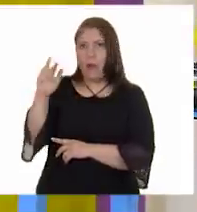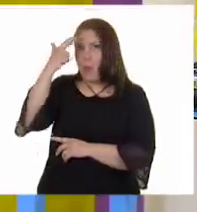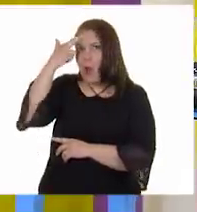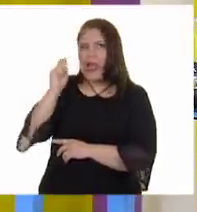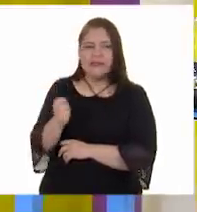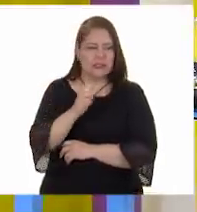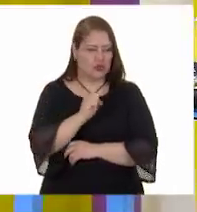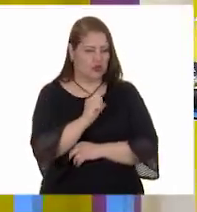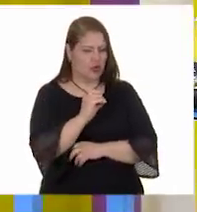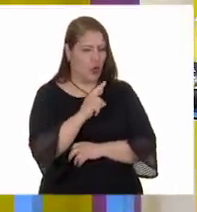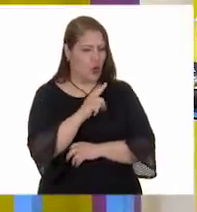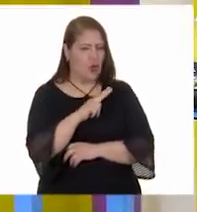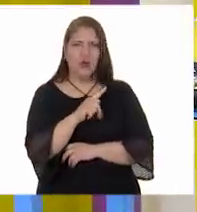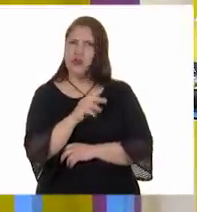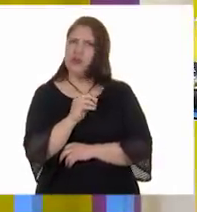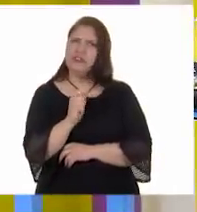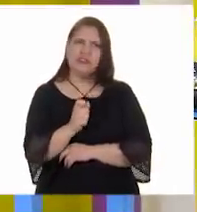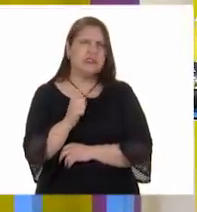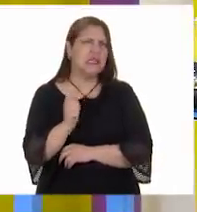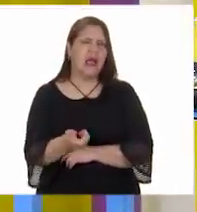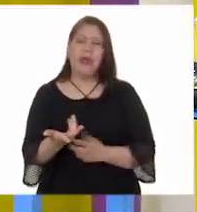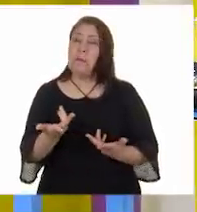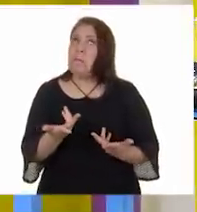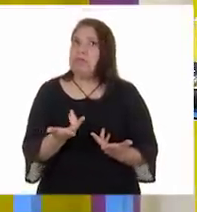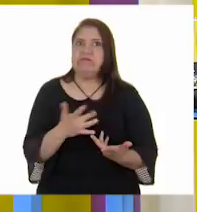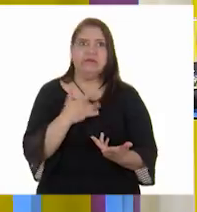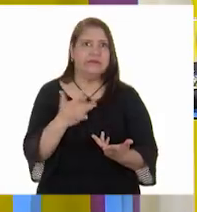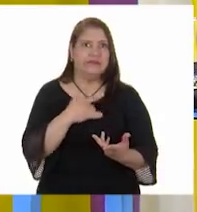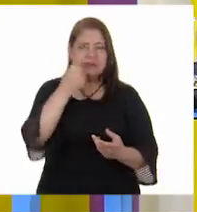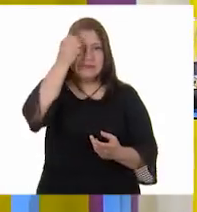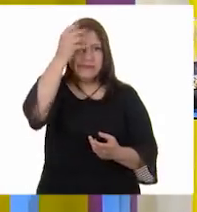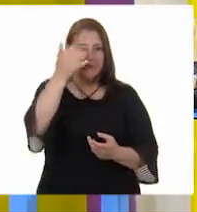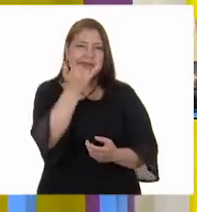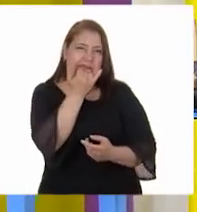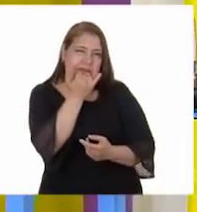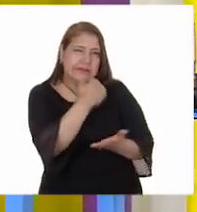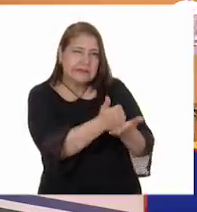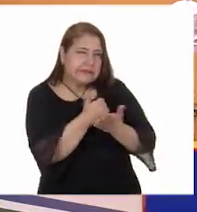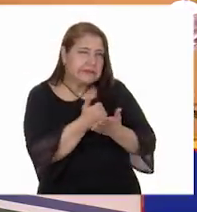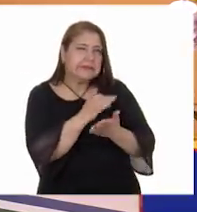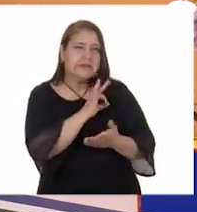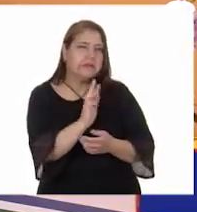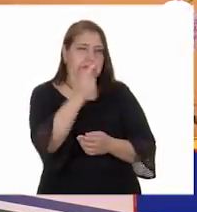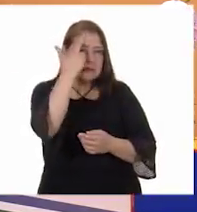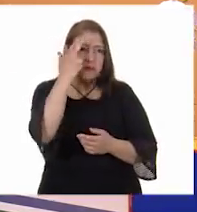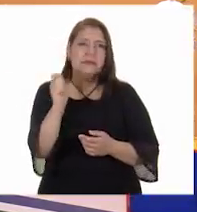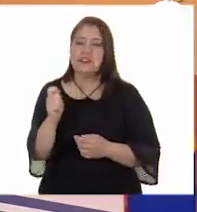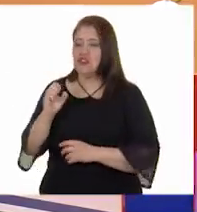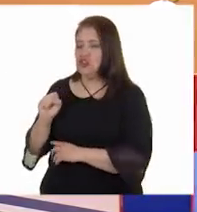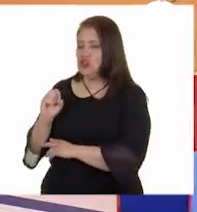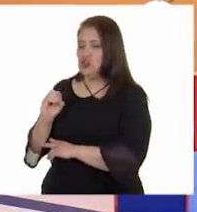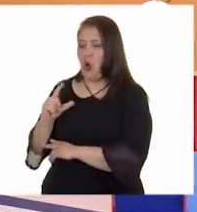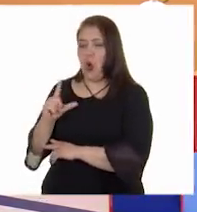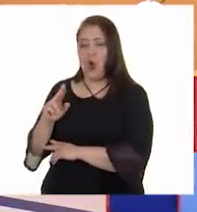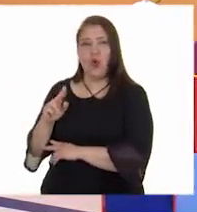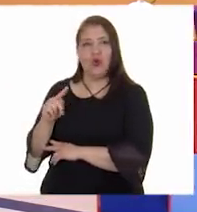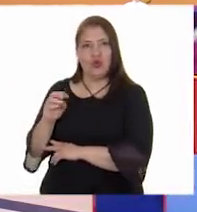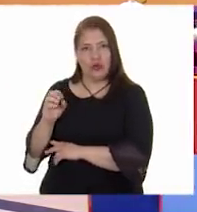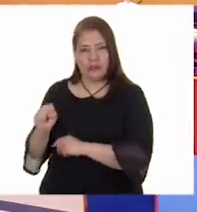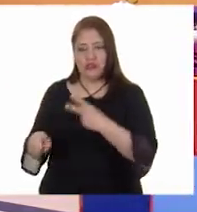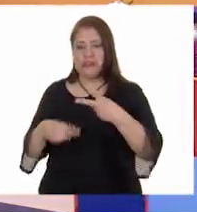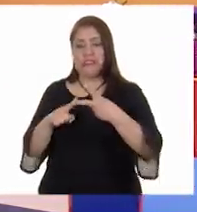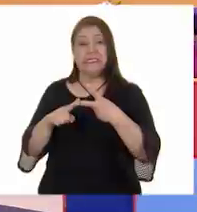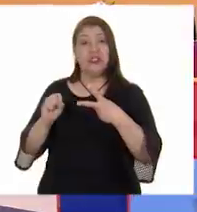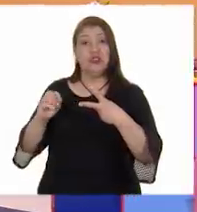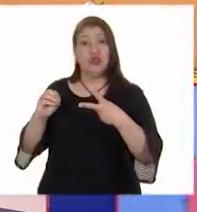Los solutos, no puede ser, no me acuerdo qué eran los solutos, ¿me ayudas a recordar? Teníamos dos, eran solutos y solventes.